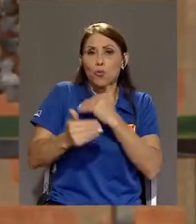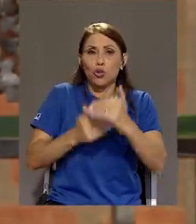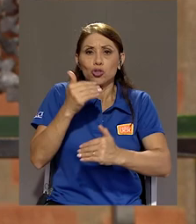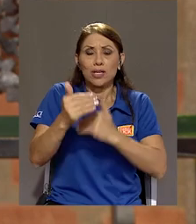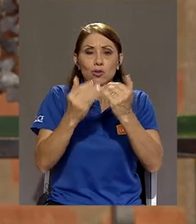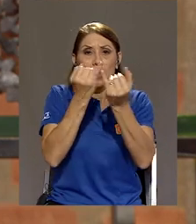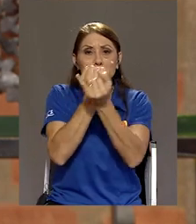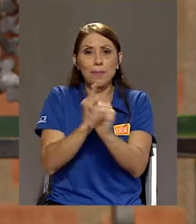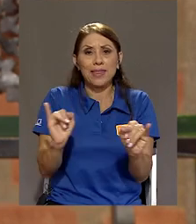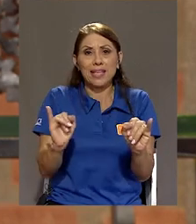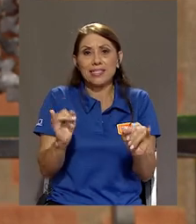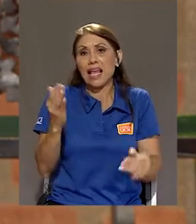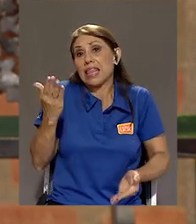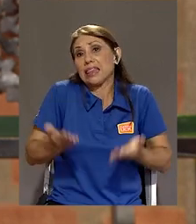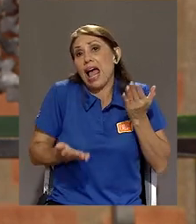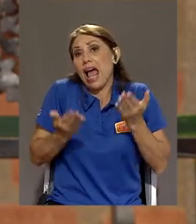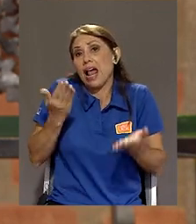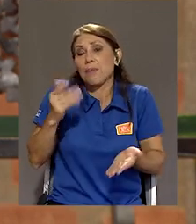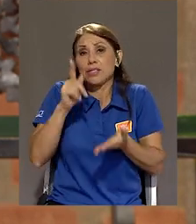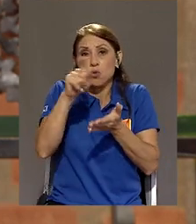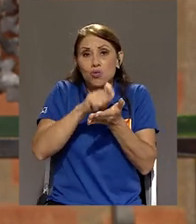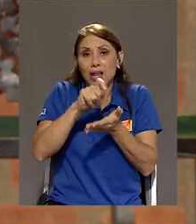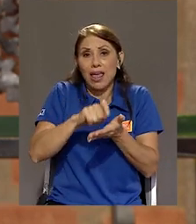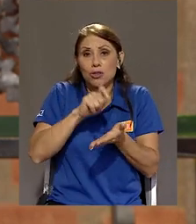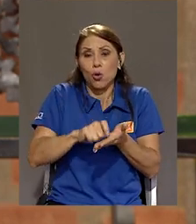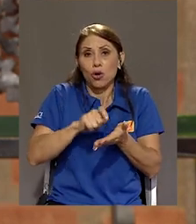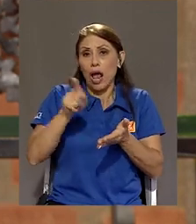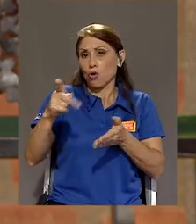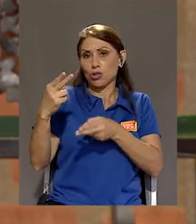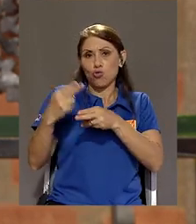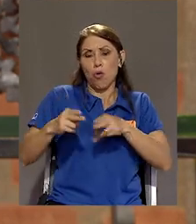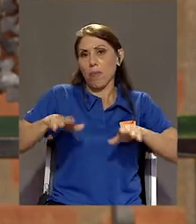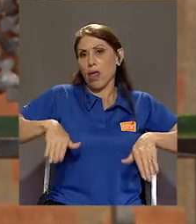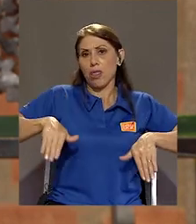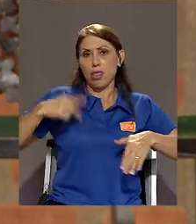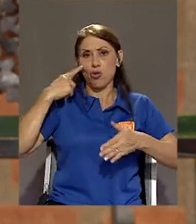independencia y probablemente uno de los redactores del acta, aunque no aparece él firmándola,